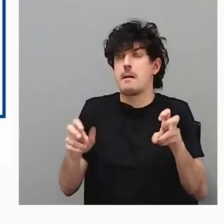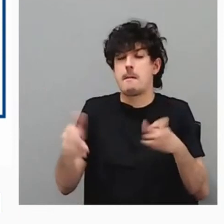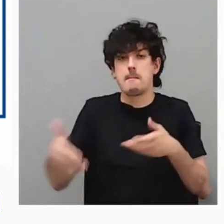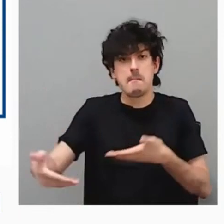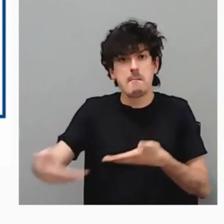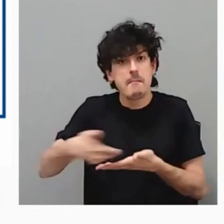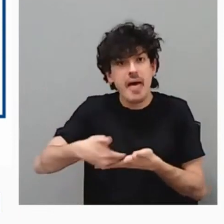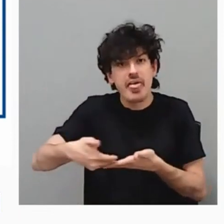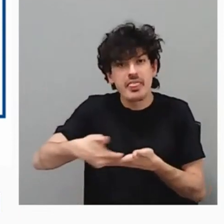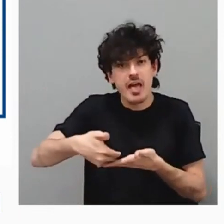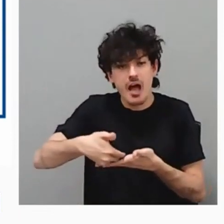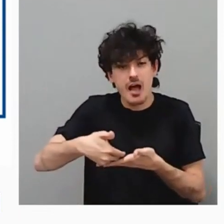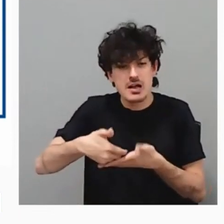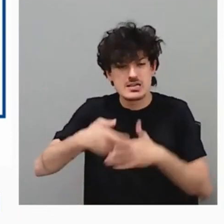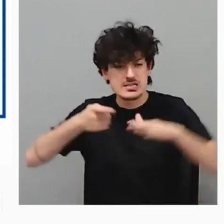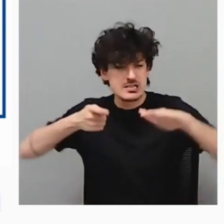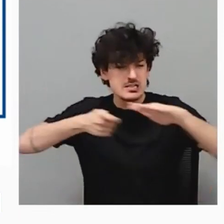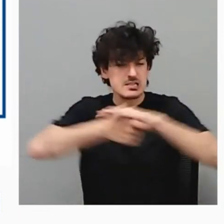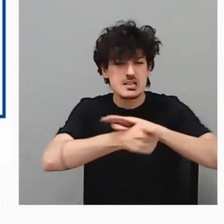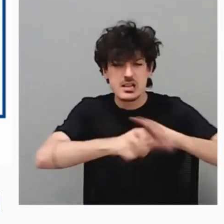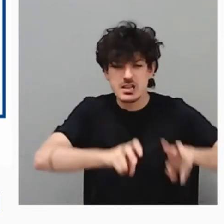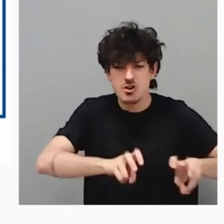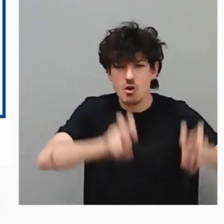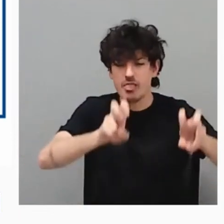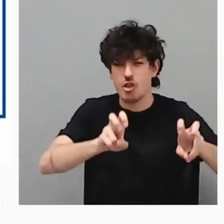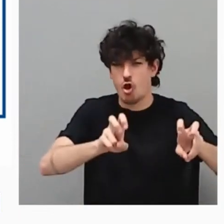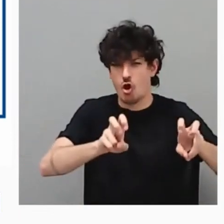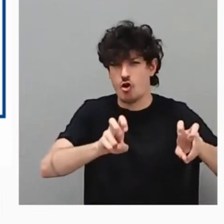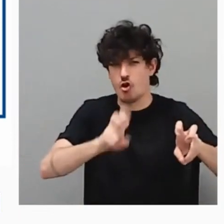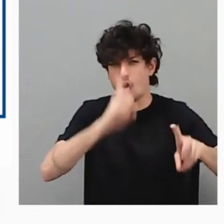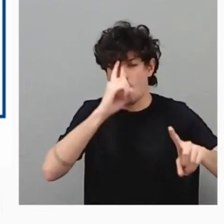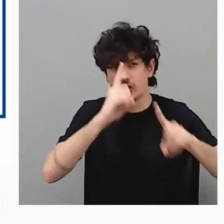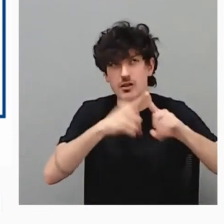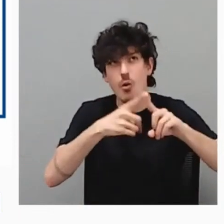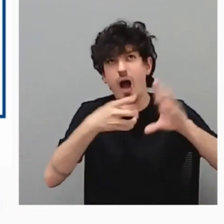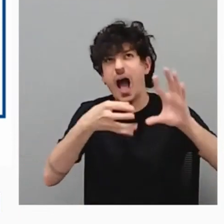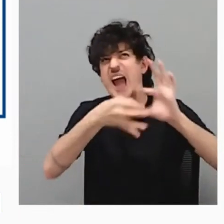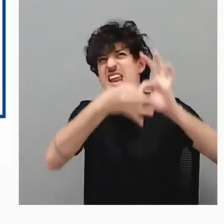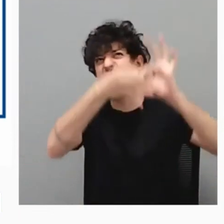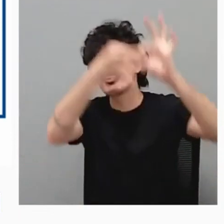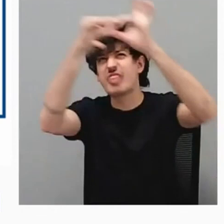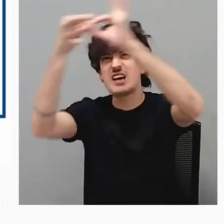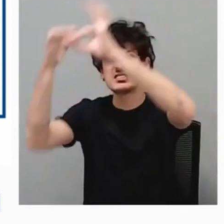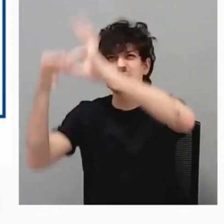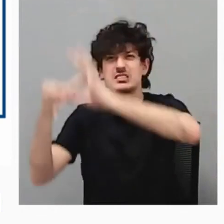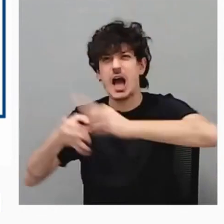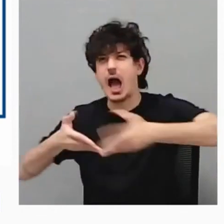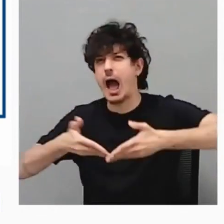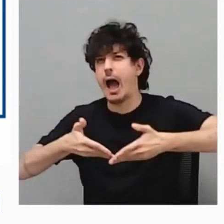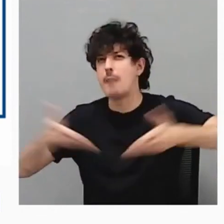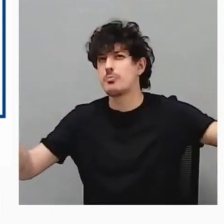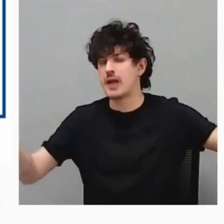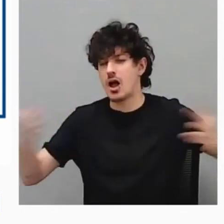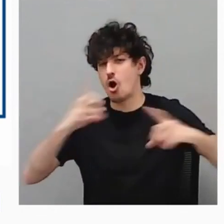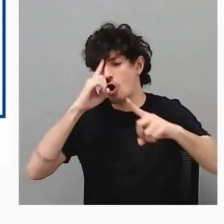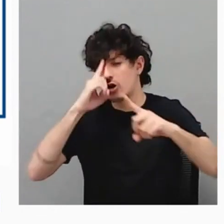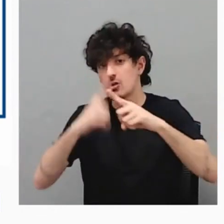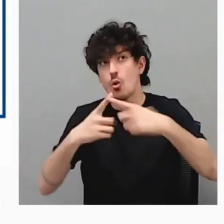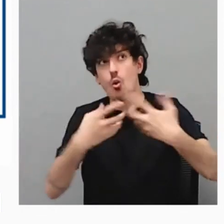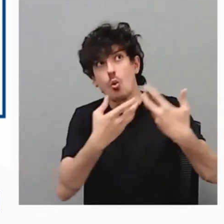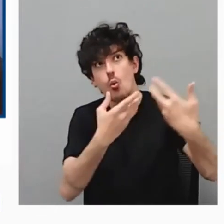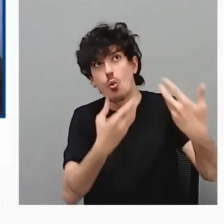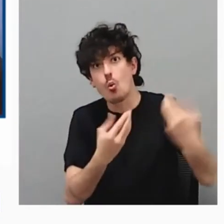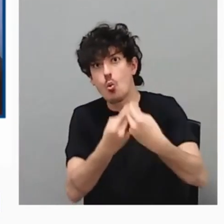en innovación para establecer, y esto es importante, alianzas más amplias para conseguir juntos aquellos que lógicamente